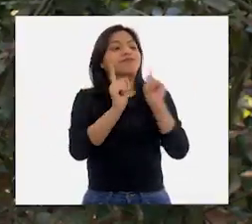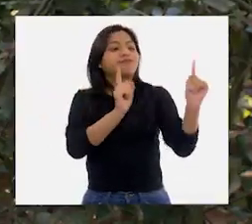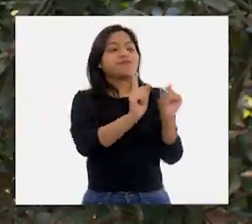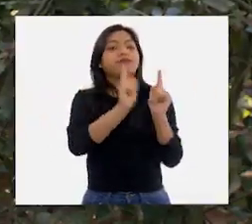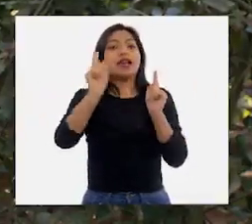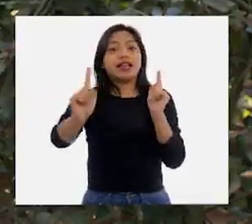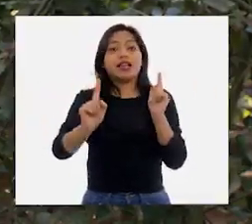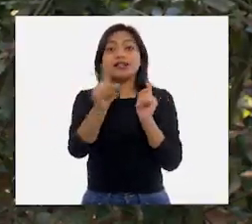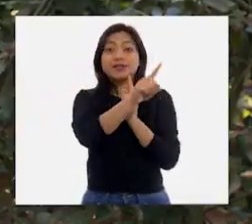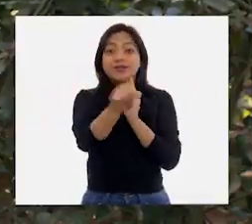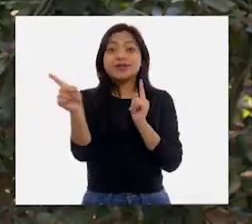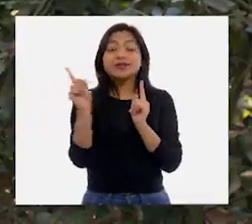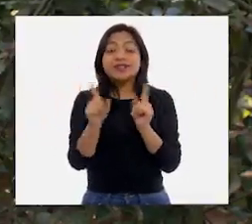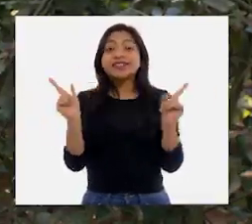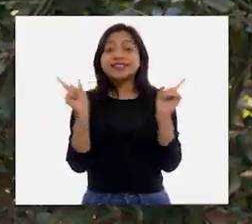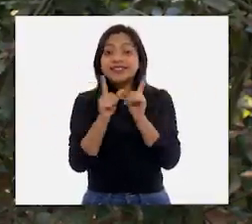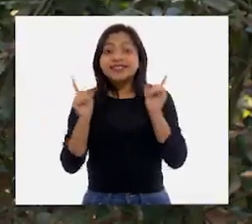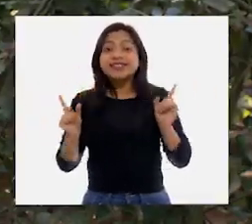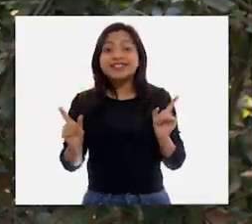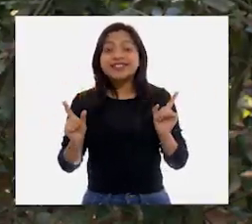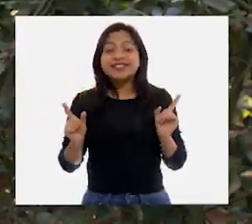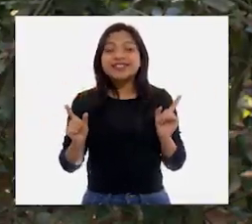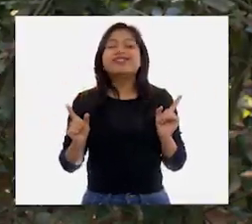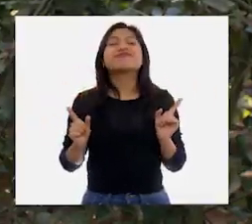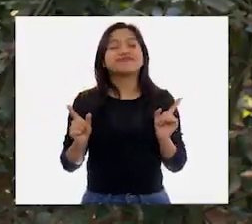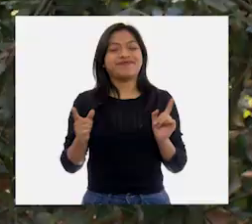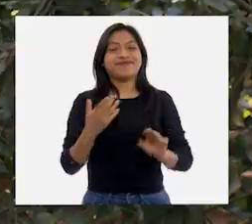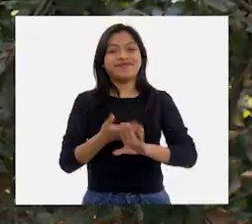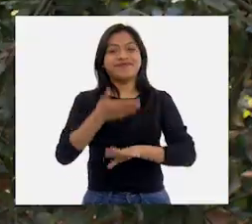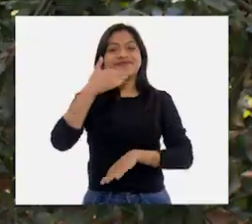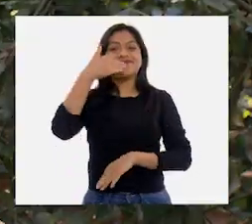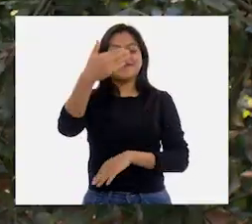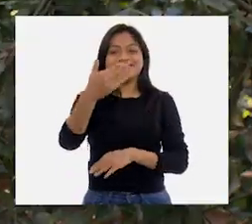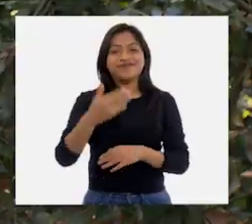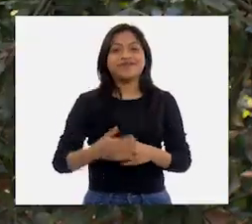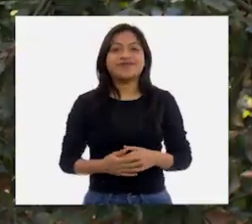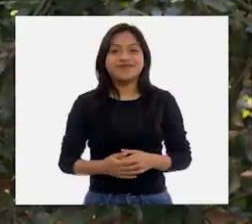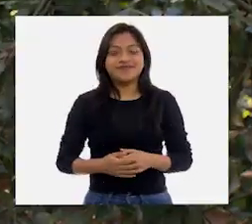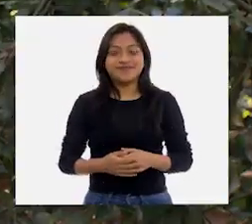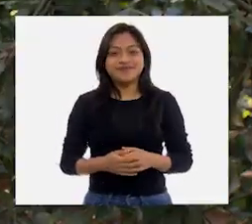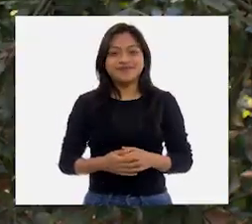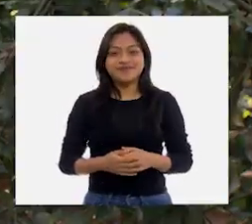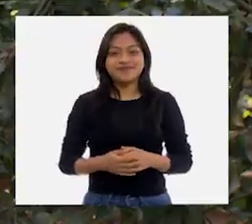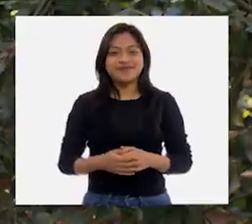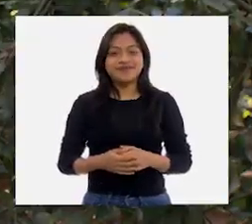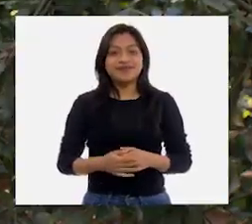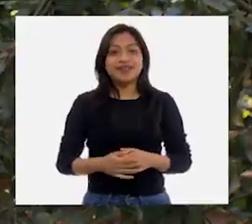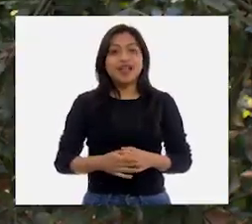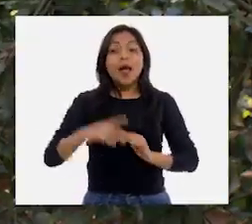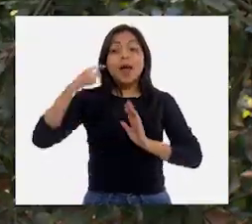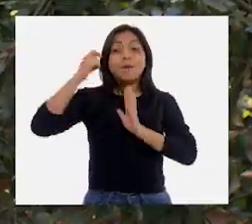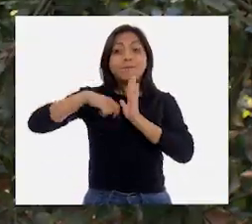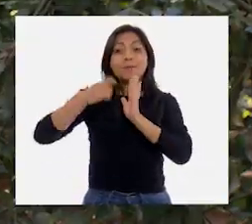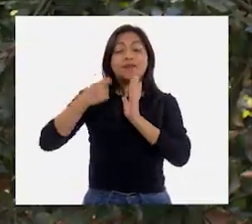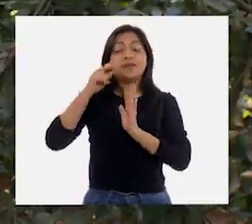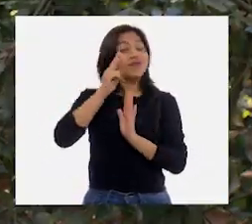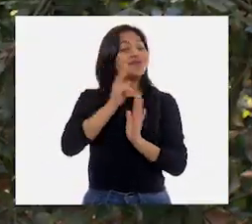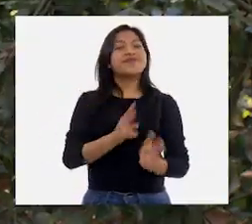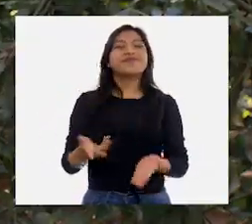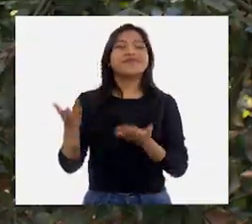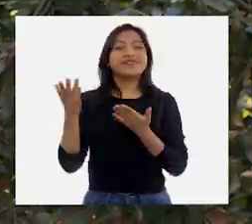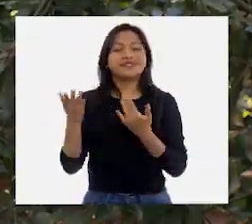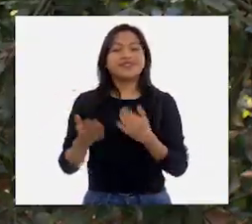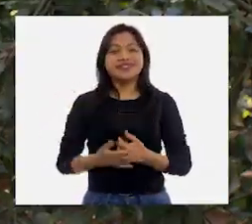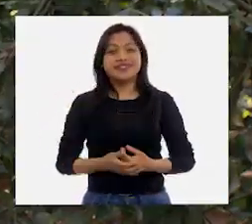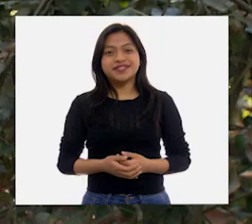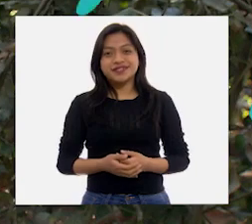distancia. ¿Listas? ¿Listos? ¡Muy bien! ¡Vamos a ver el siguiente